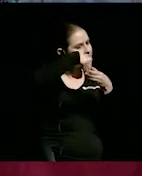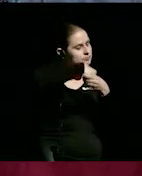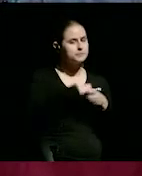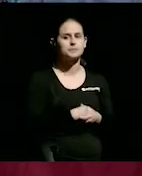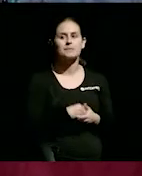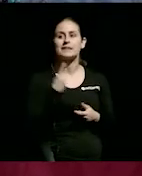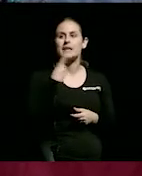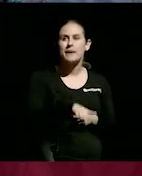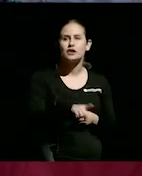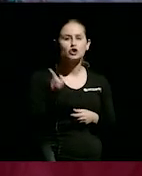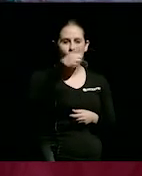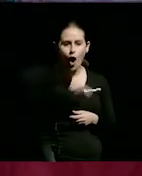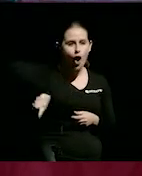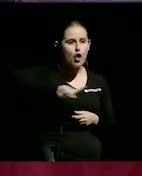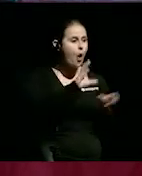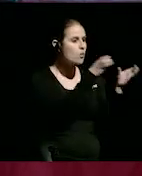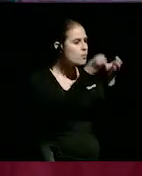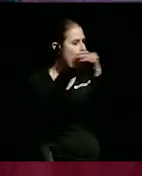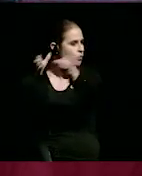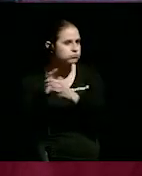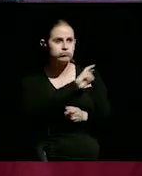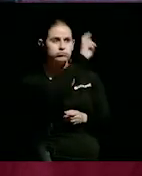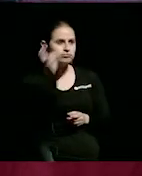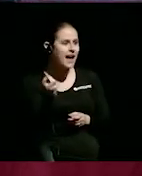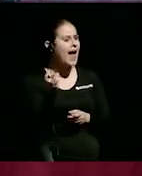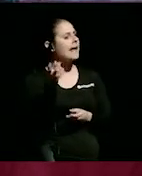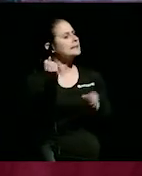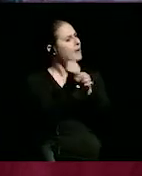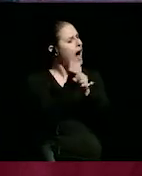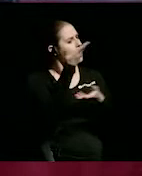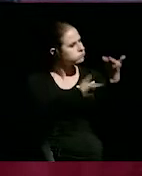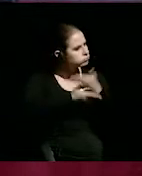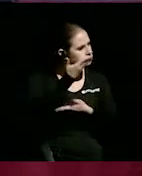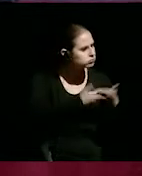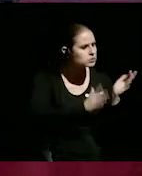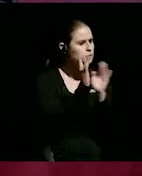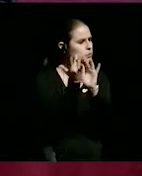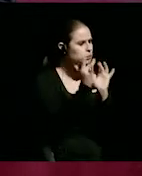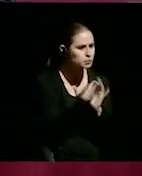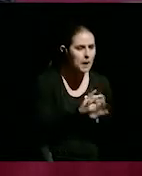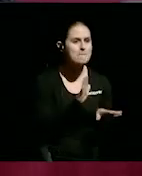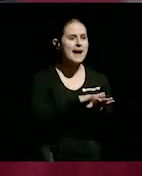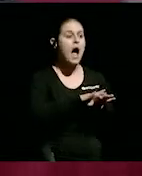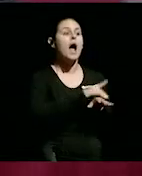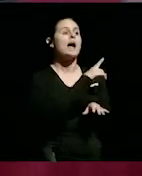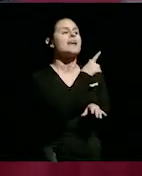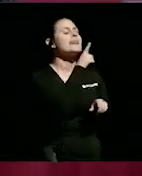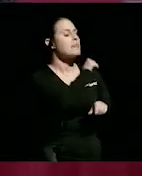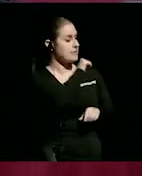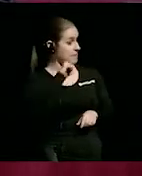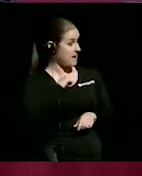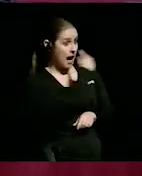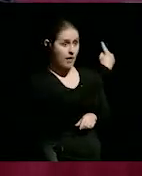trabajando conjuntamente, es decir, entre ellos trabajan, enseñamos a los grupos a trabajar y que luego aquellos mismos independientemente puedan trabajar entre ellos y